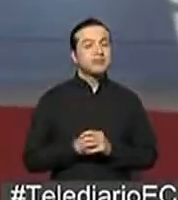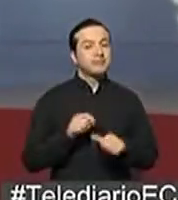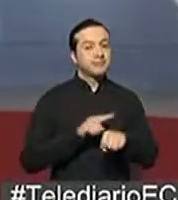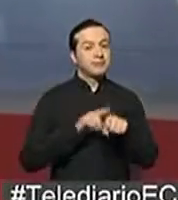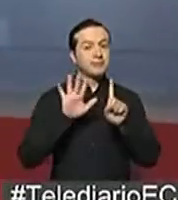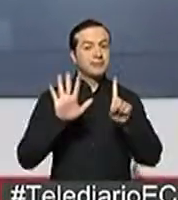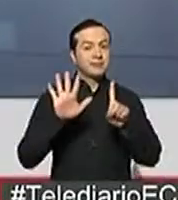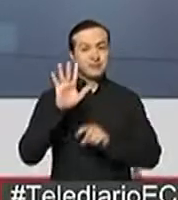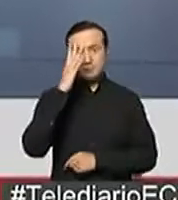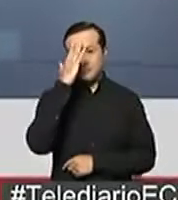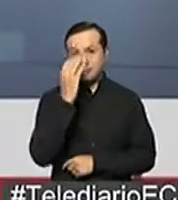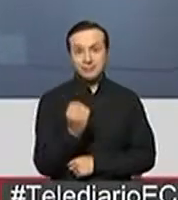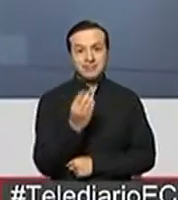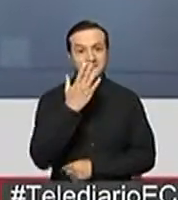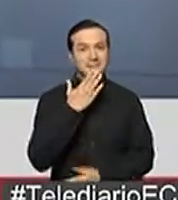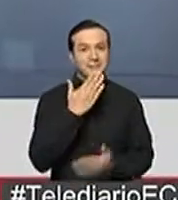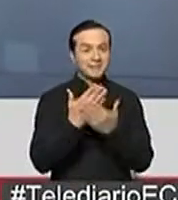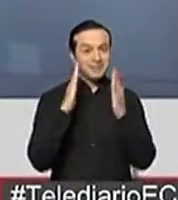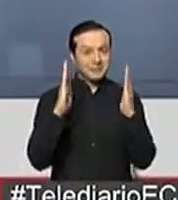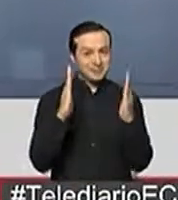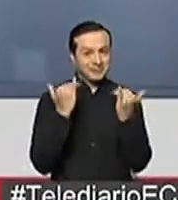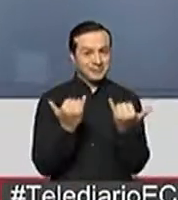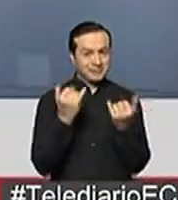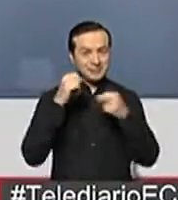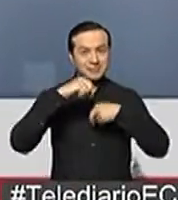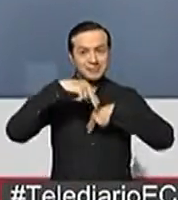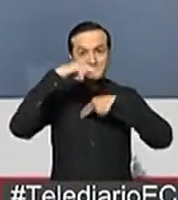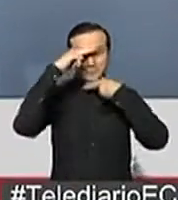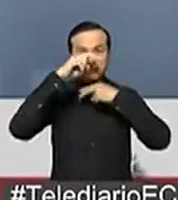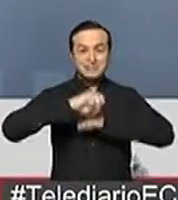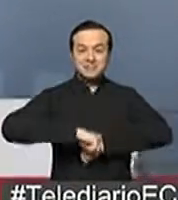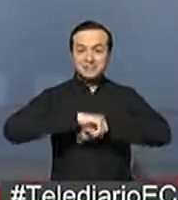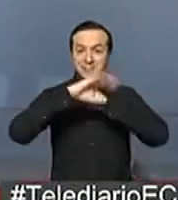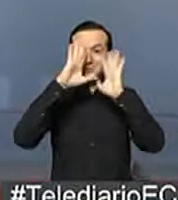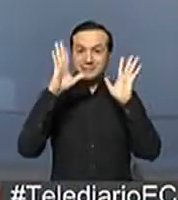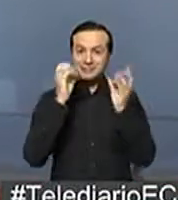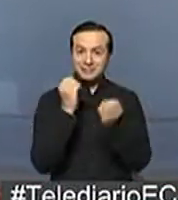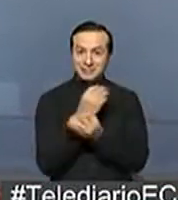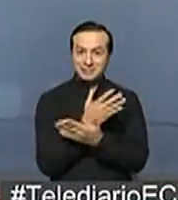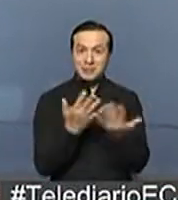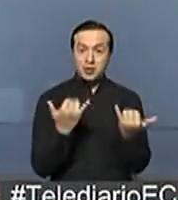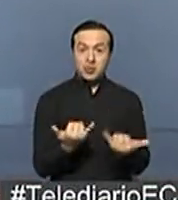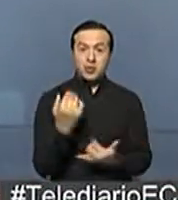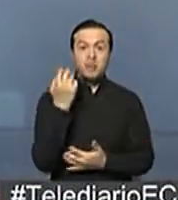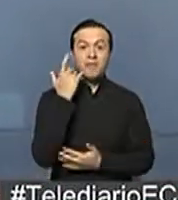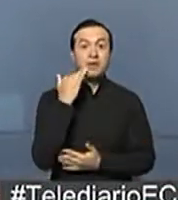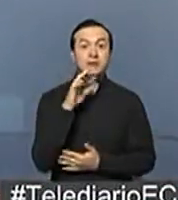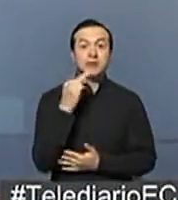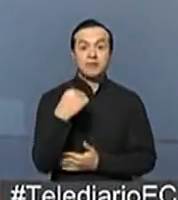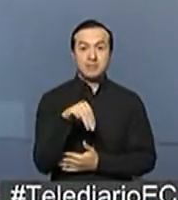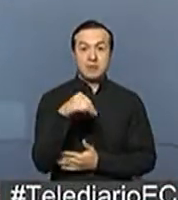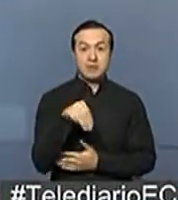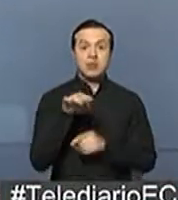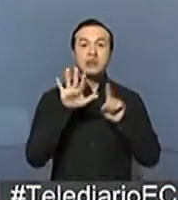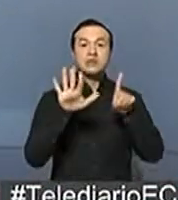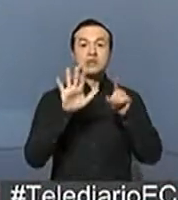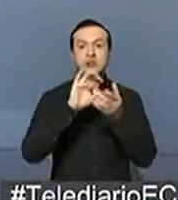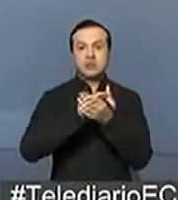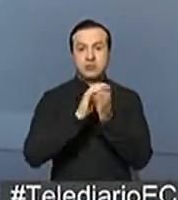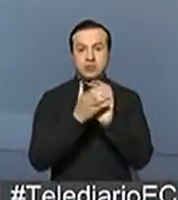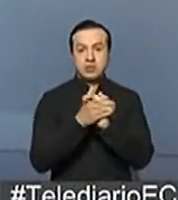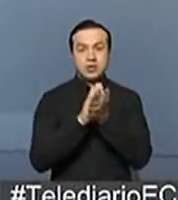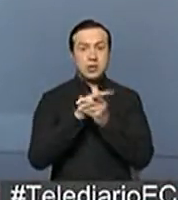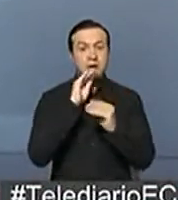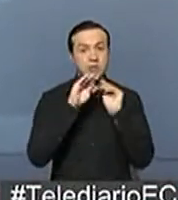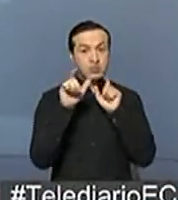6 de la mañana, muy buenos días, gracias por estar junto a nosotros en la primera emisión de Telediario. Estamos miércoles 6 de noviembre y recordarles como todos los días de aquellas